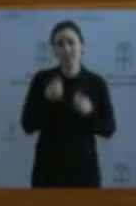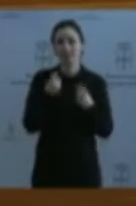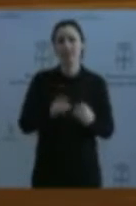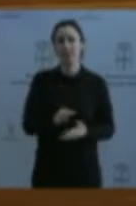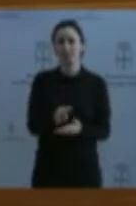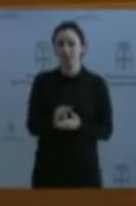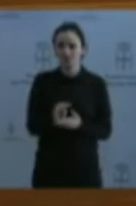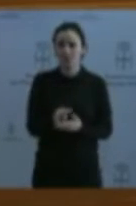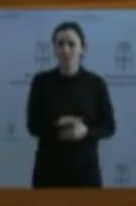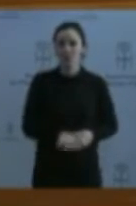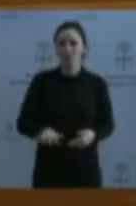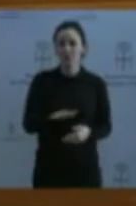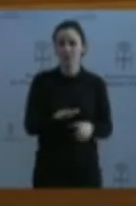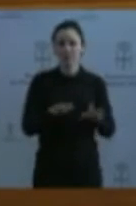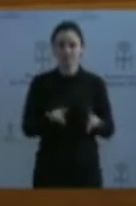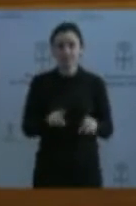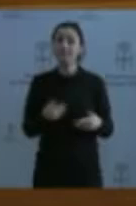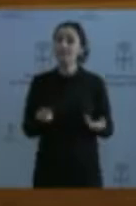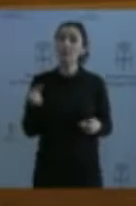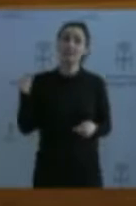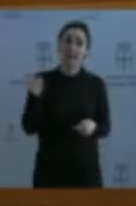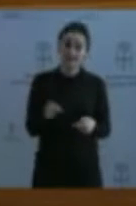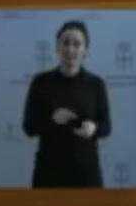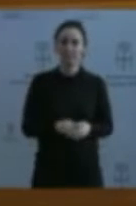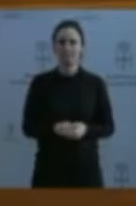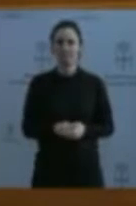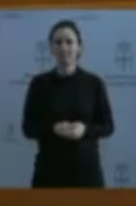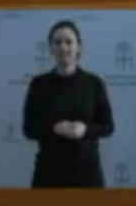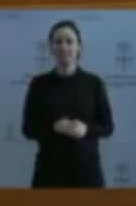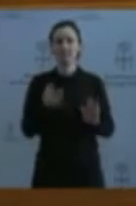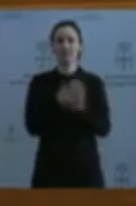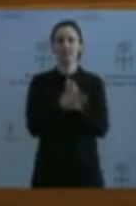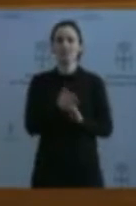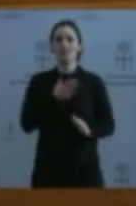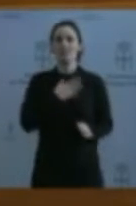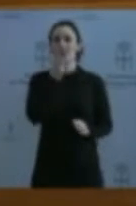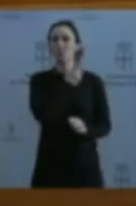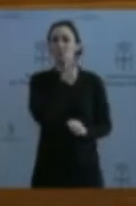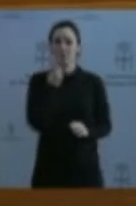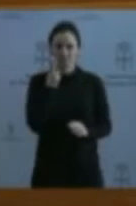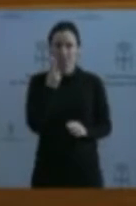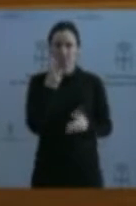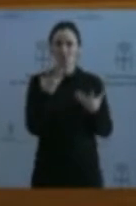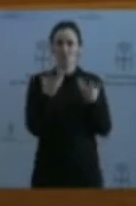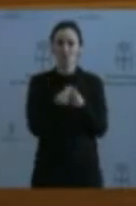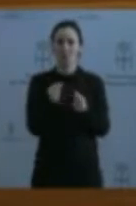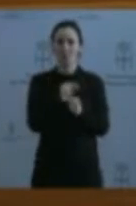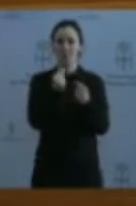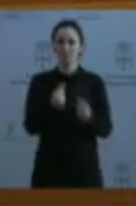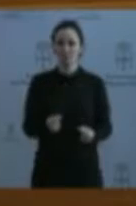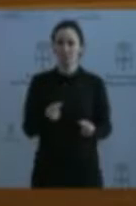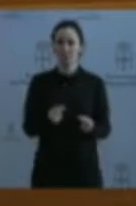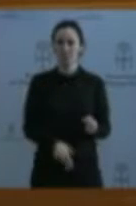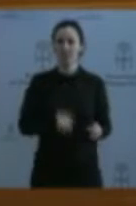así lo hemos expuesto en nuestro compromiso con los presupuestos generales del Estado para que ese